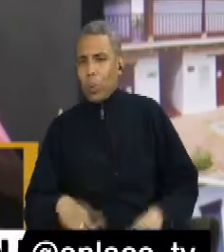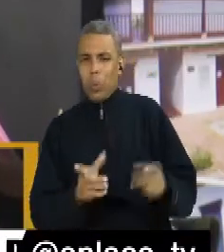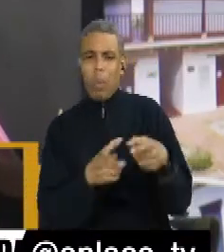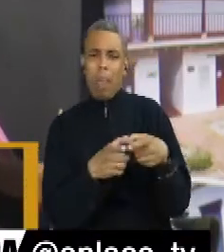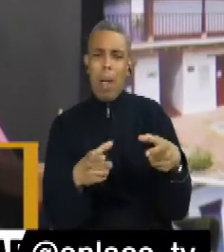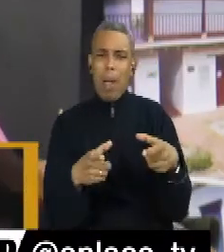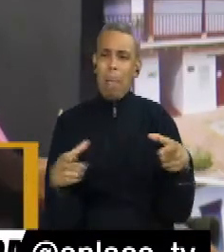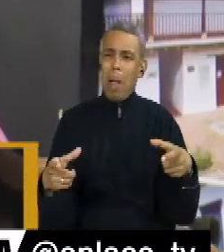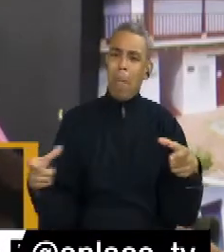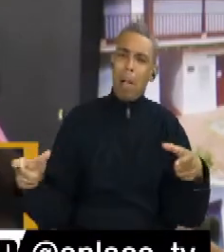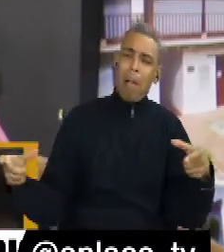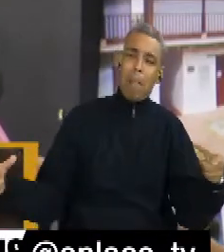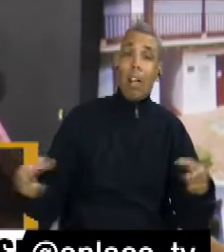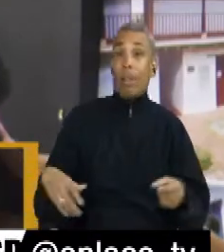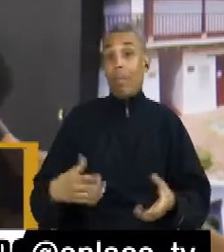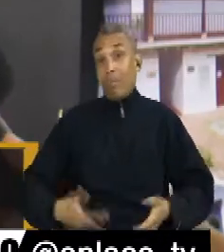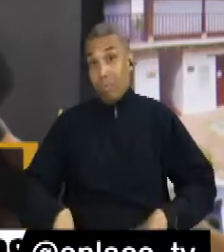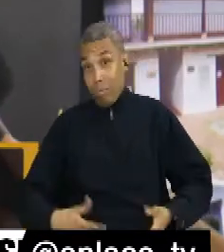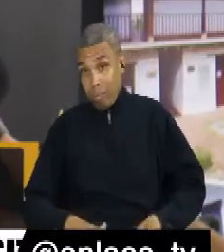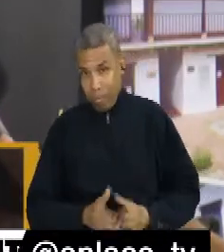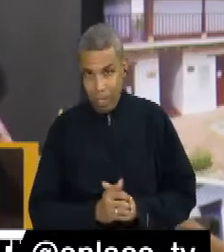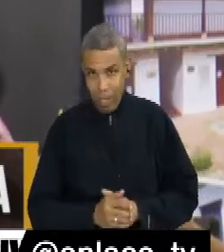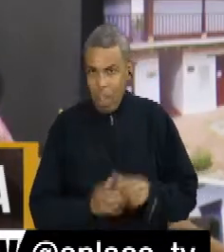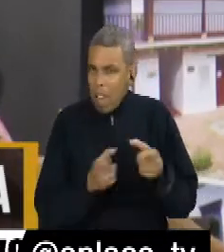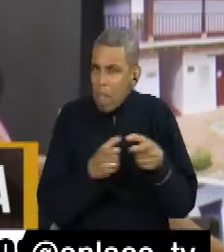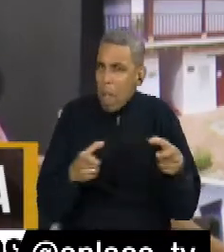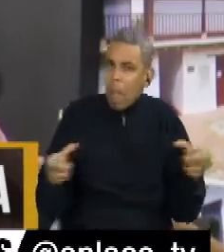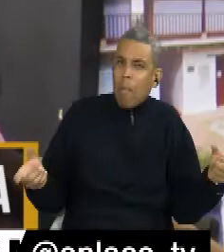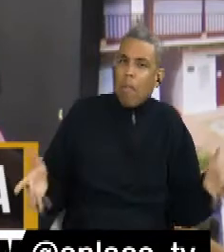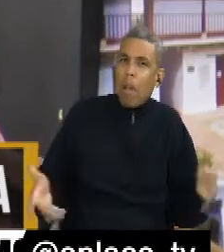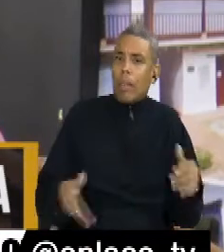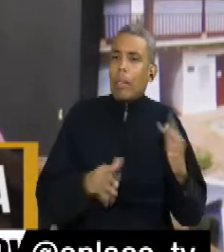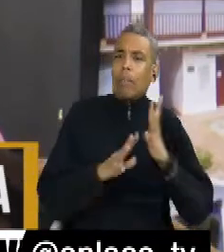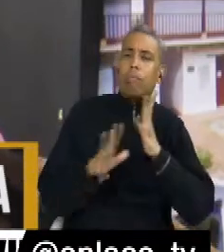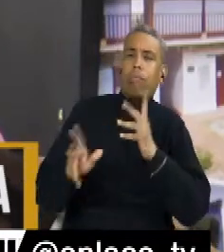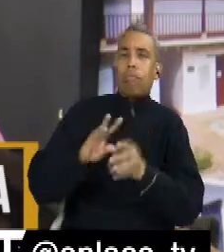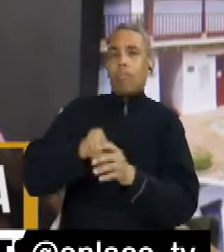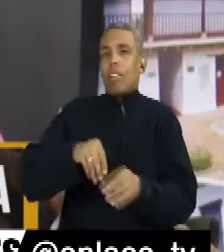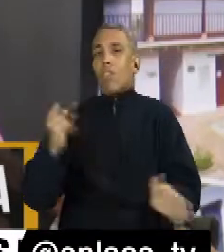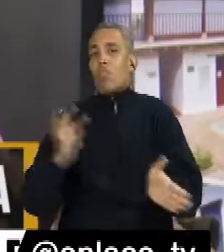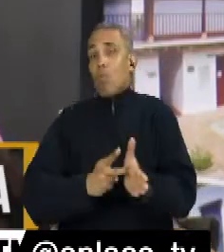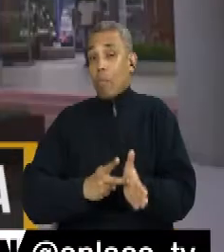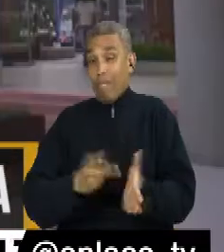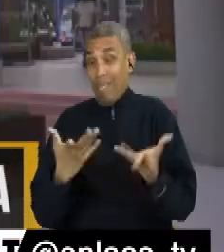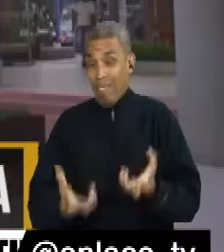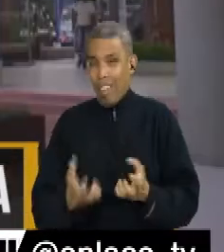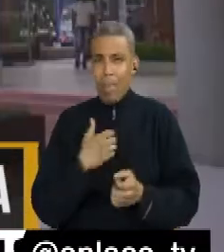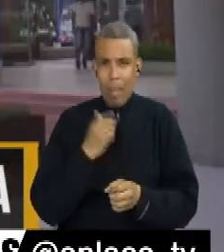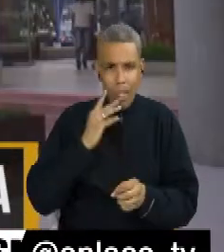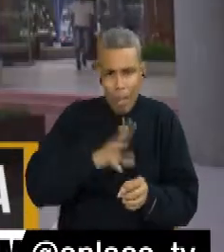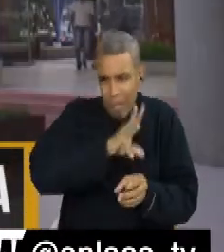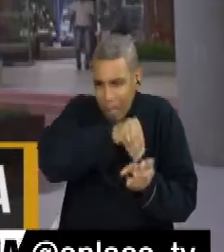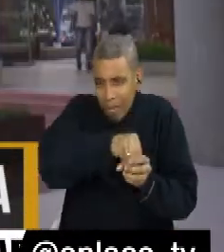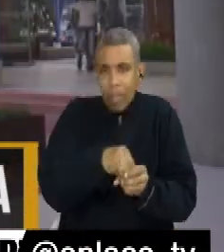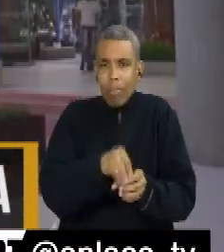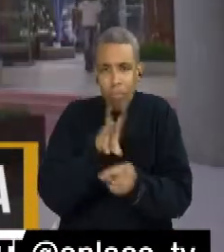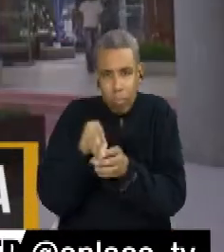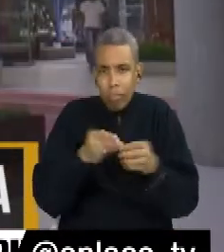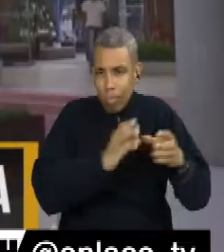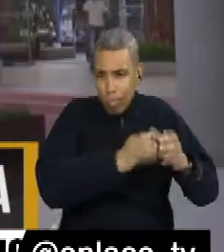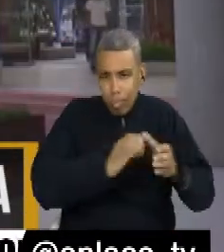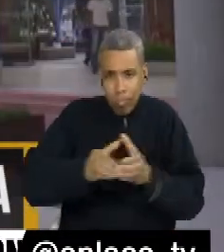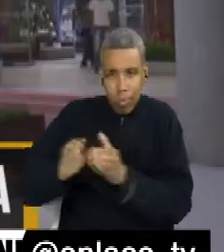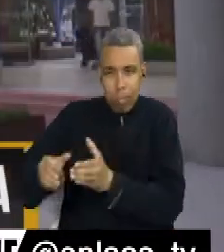4 personas. Entonces, estamos hablando de más o menos entre 2.000 personas se presentaron para los cupos que ofertamos. De la misma manera,